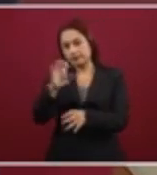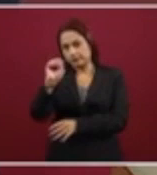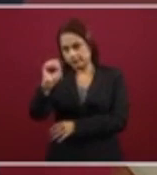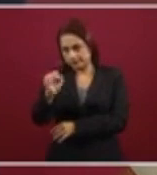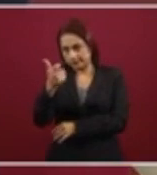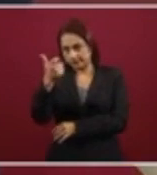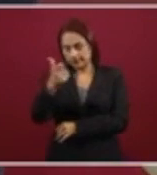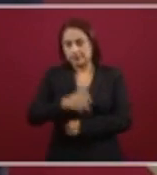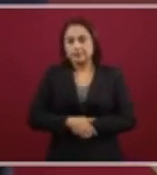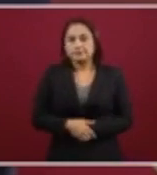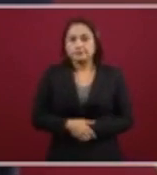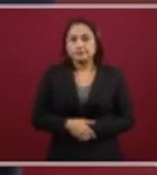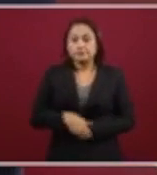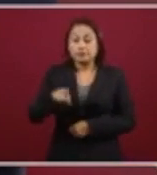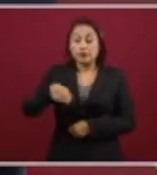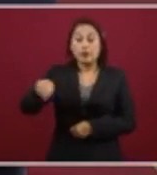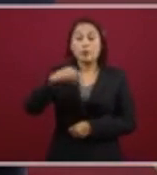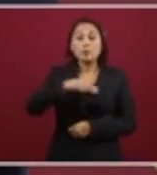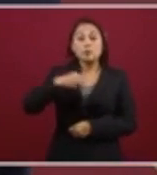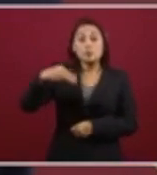En esos municipios pobres,